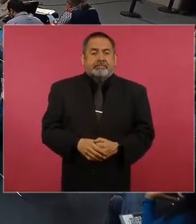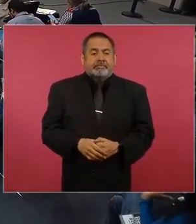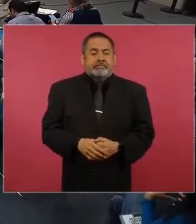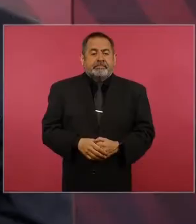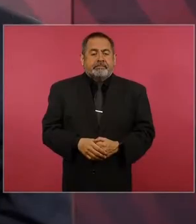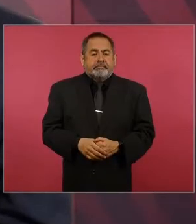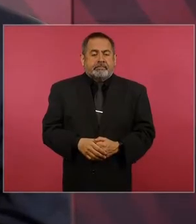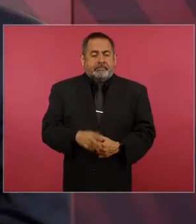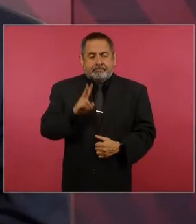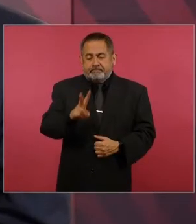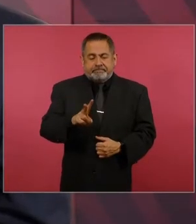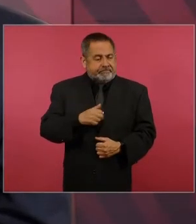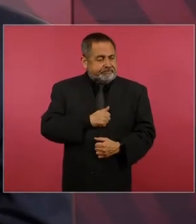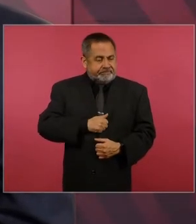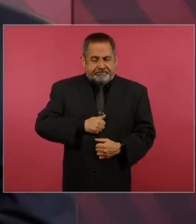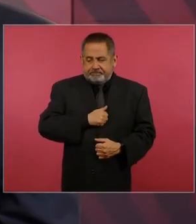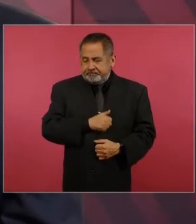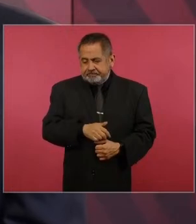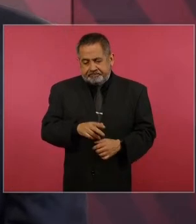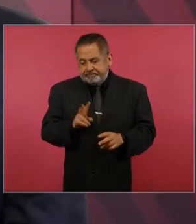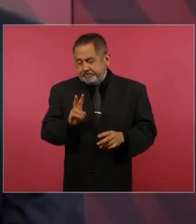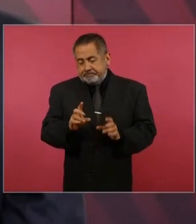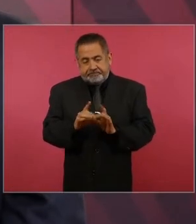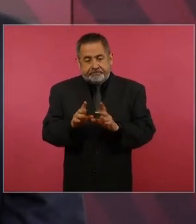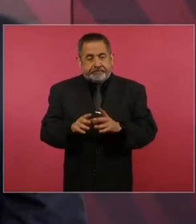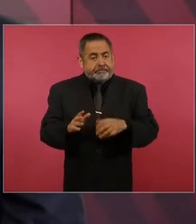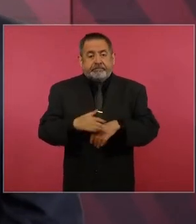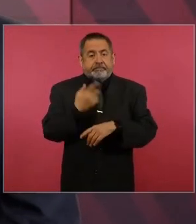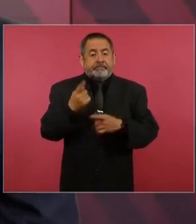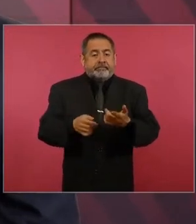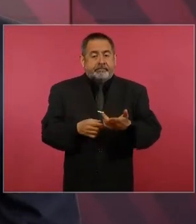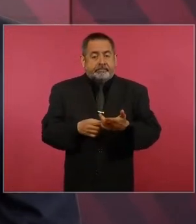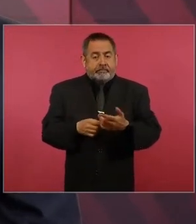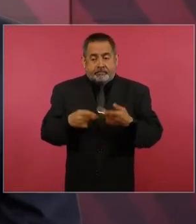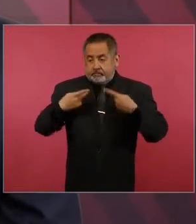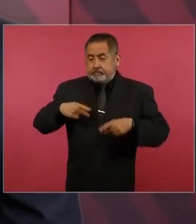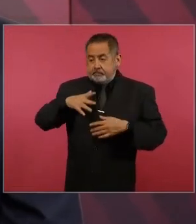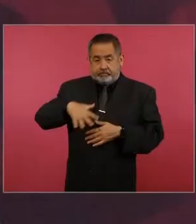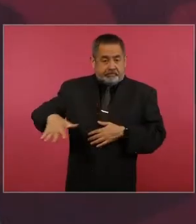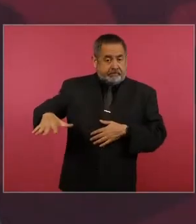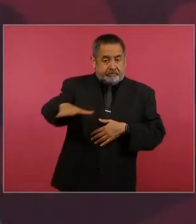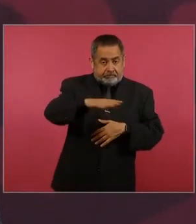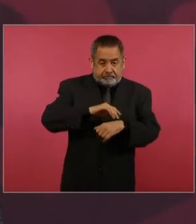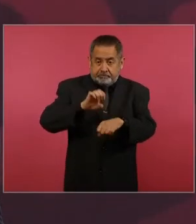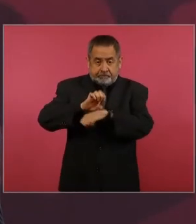y muy lamentable, porque estamos hablando de un pueblo, el pueblo de